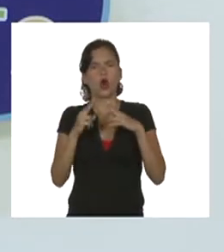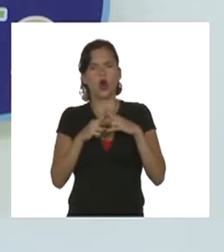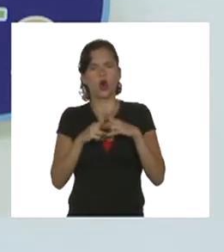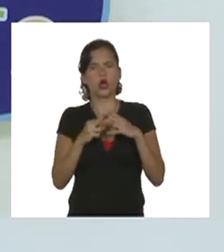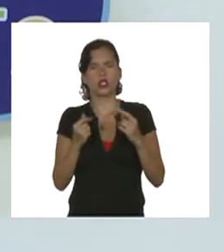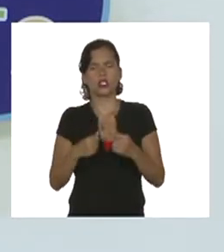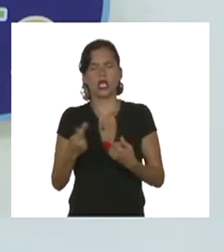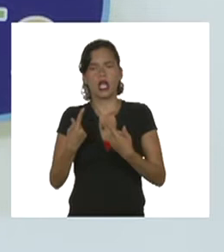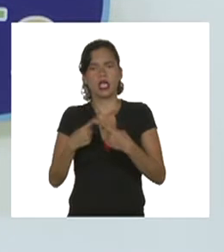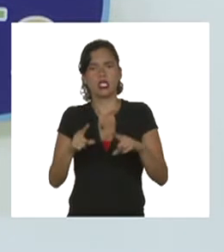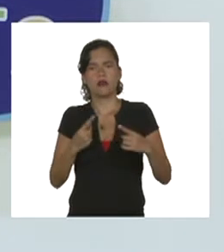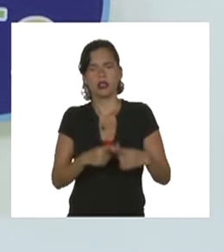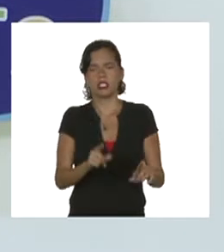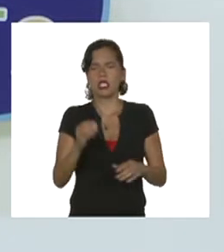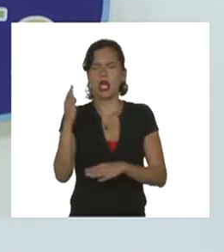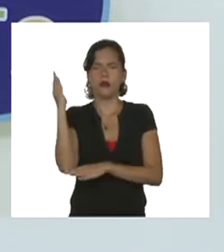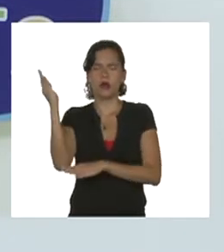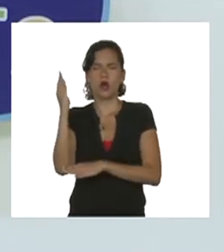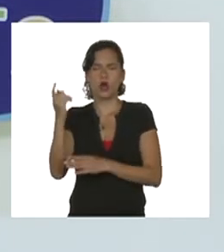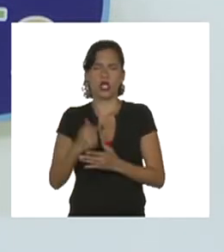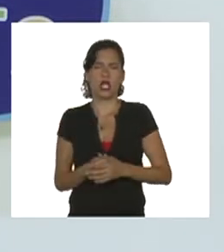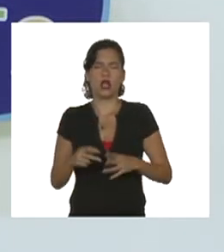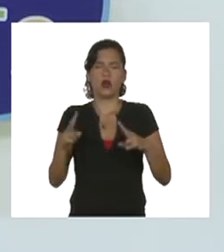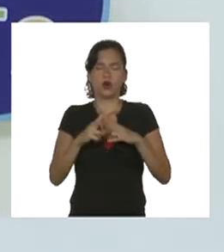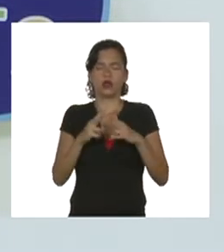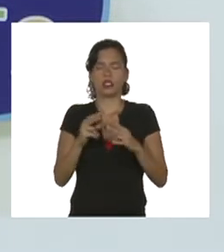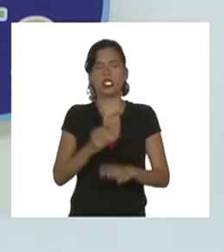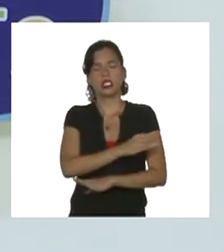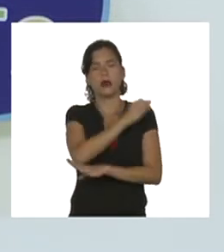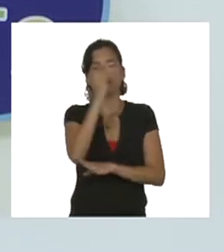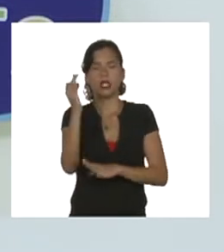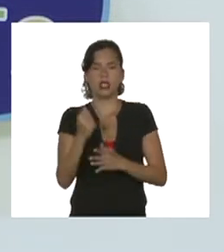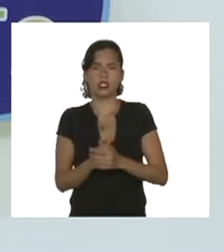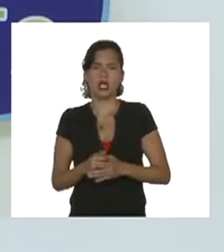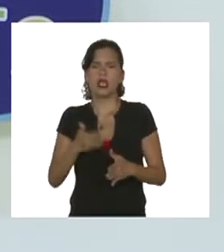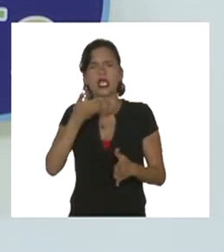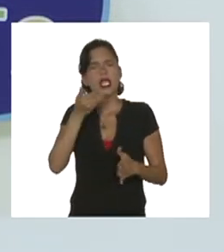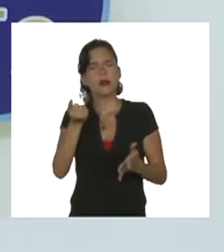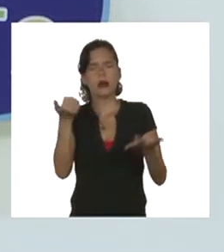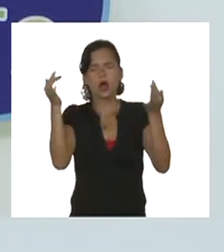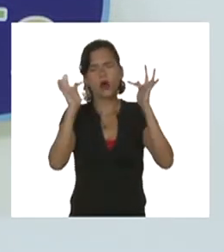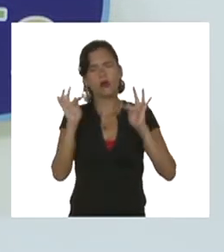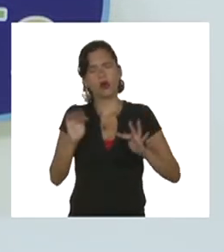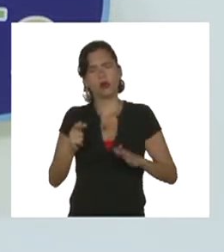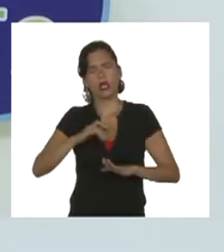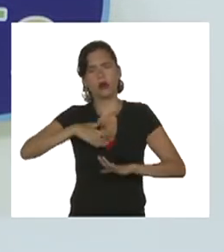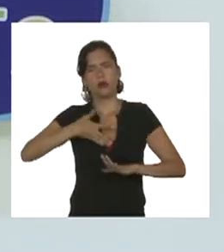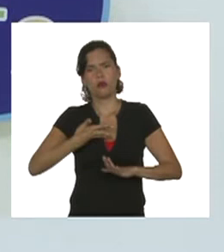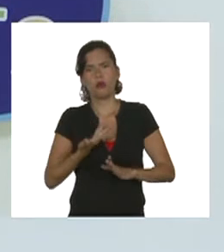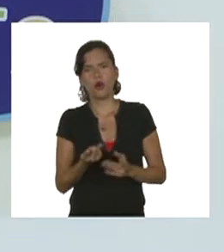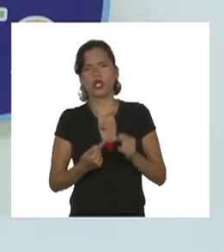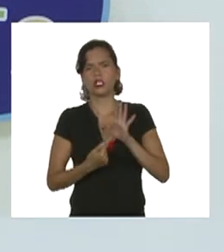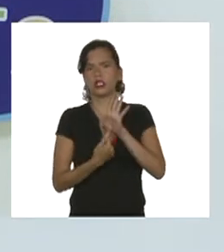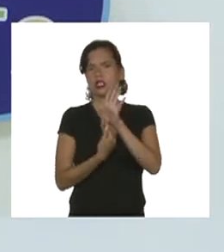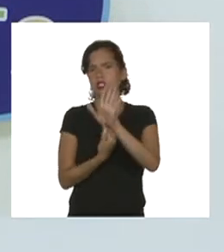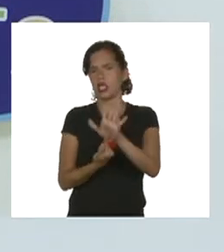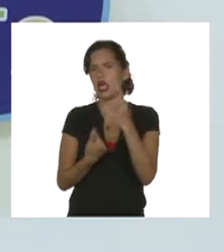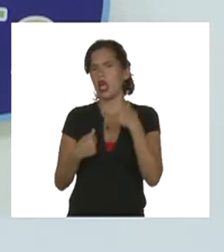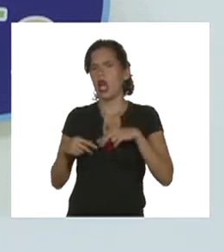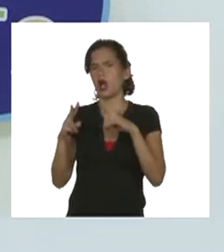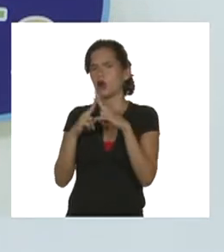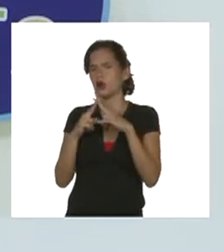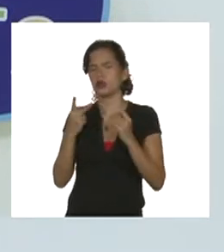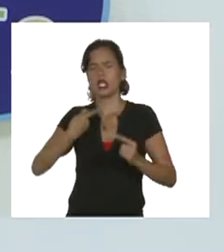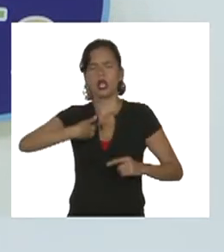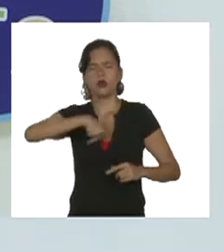la diversidad biológica, que es conocer ese ambiente. Y qué mejor forma de podérselo dar a conocer a